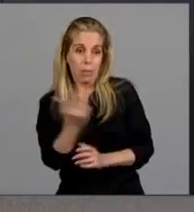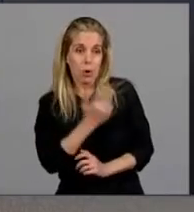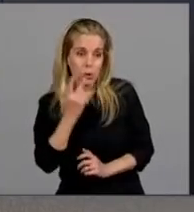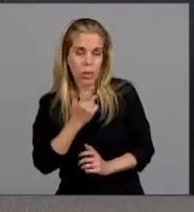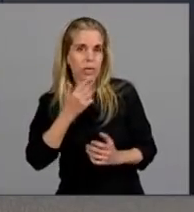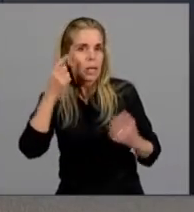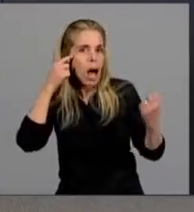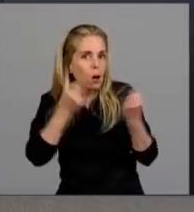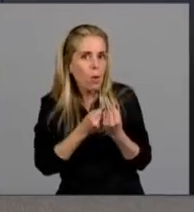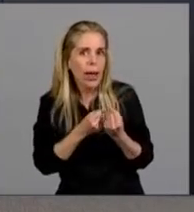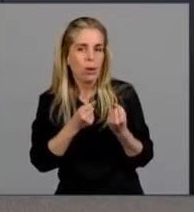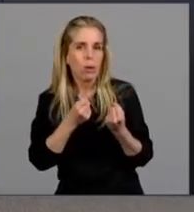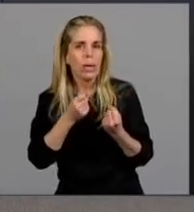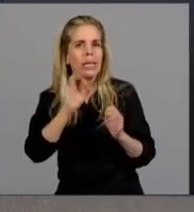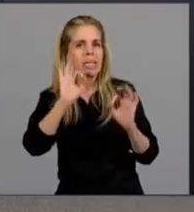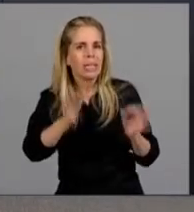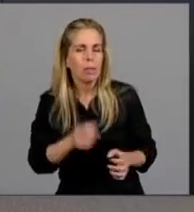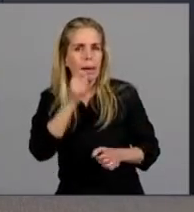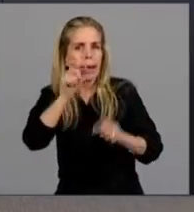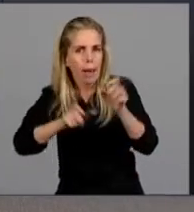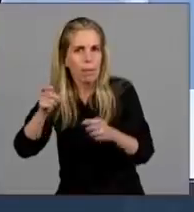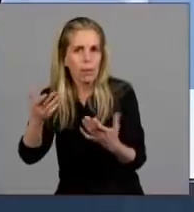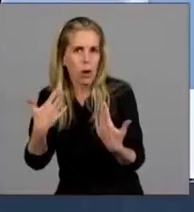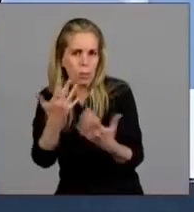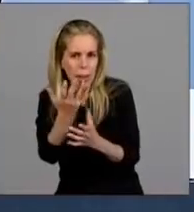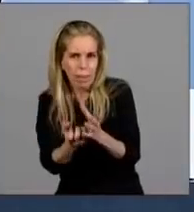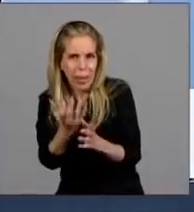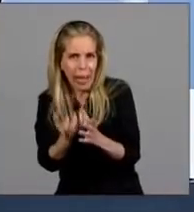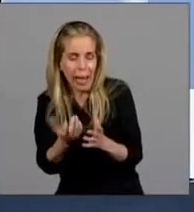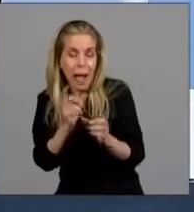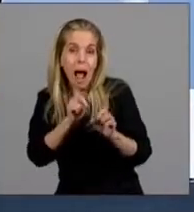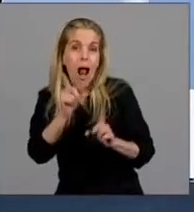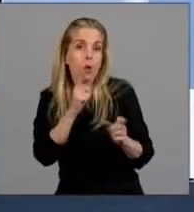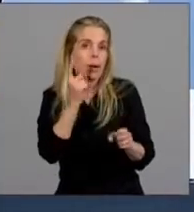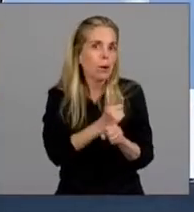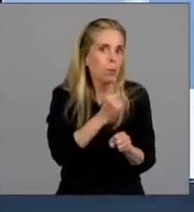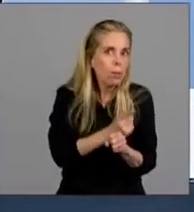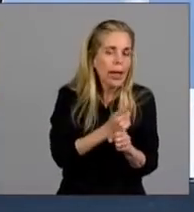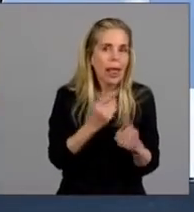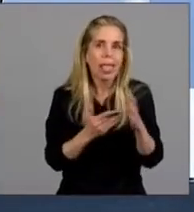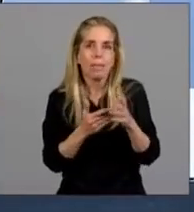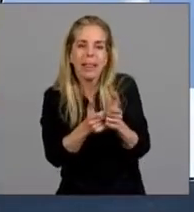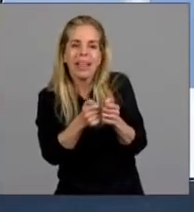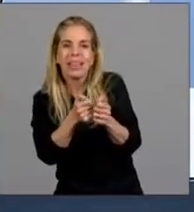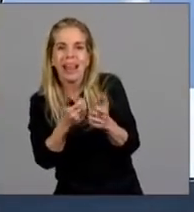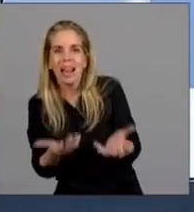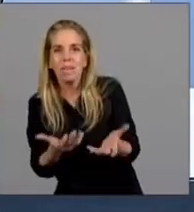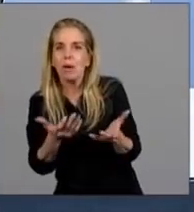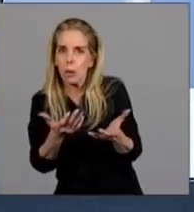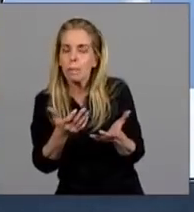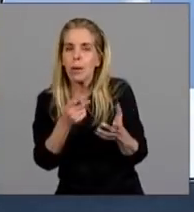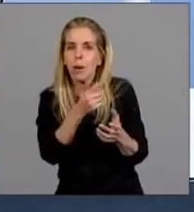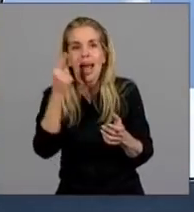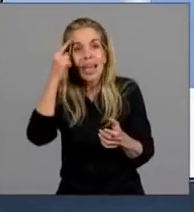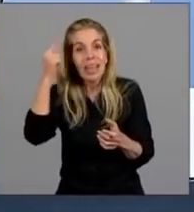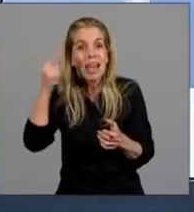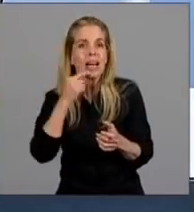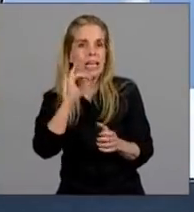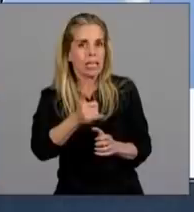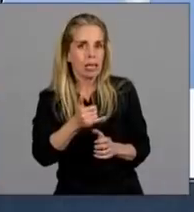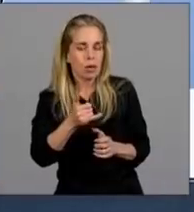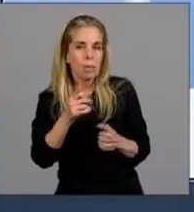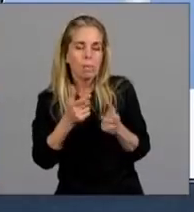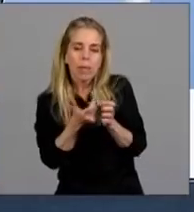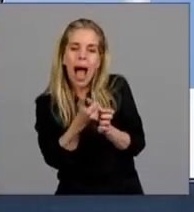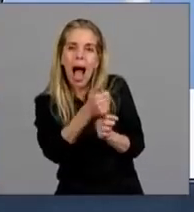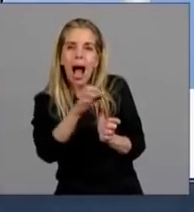tengan acceso y cómo se hace con aquellos que no pueden descargarla. Vamos a contemplar, pero marchamos hacia que sea obligatoria porque es